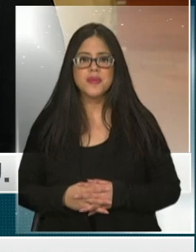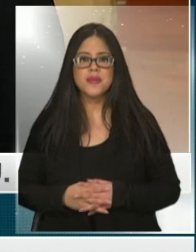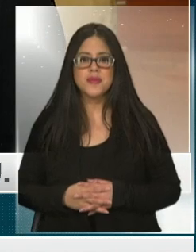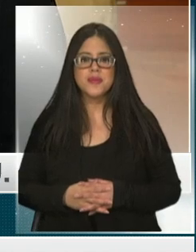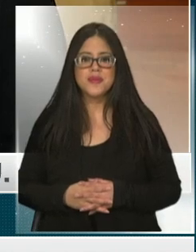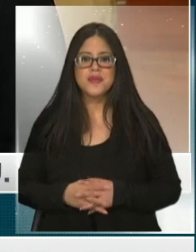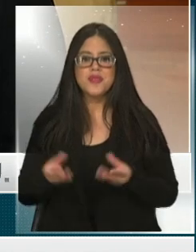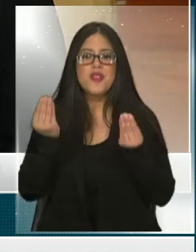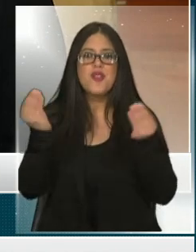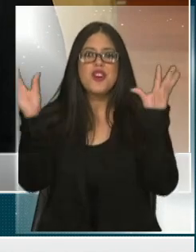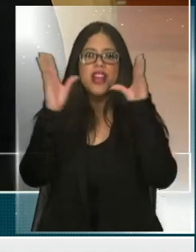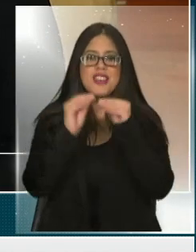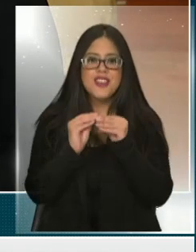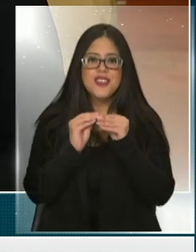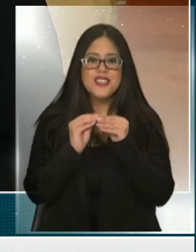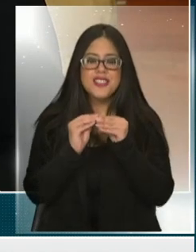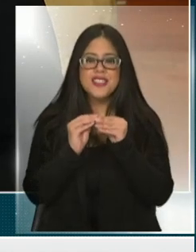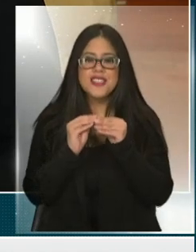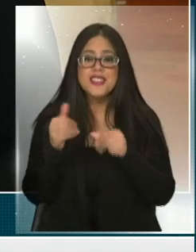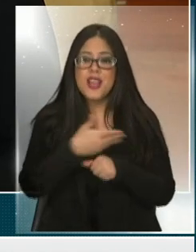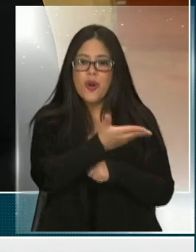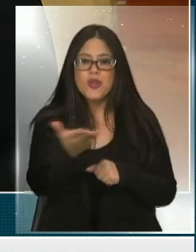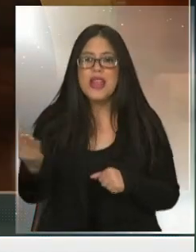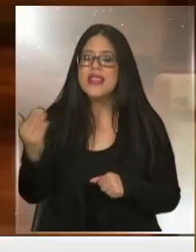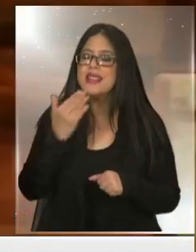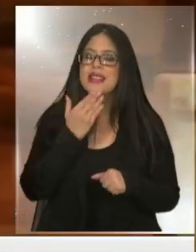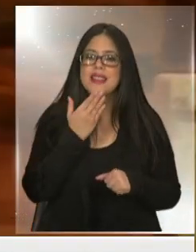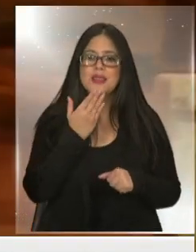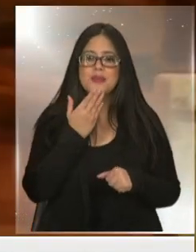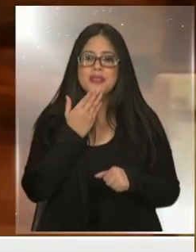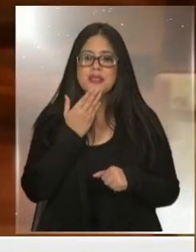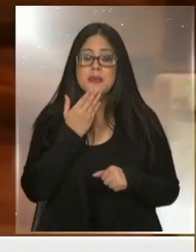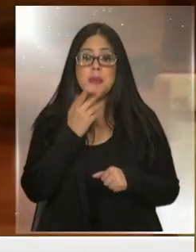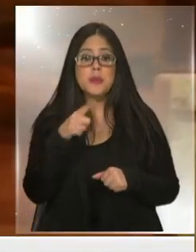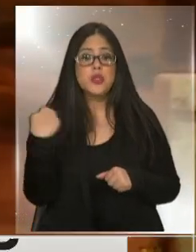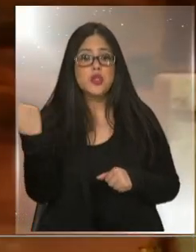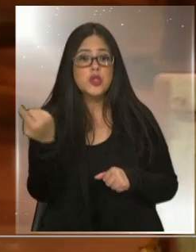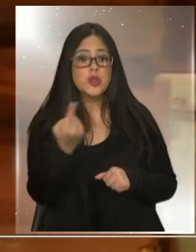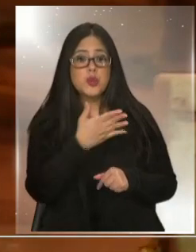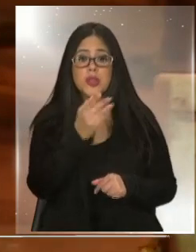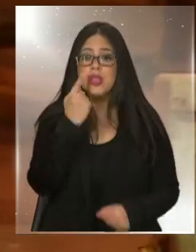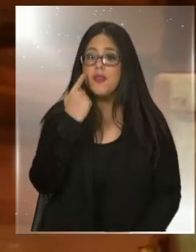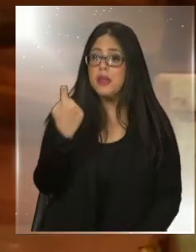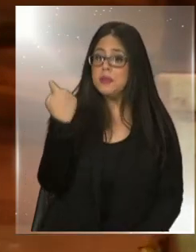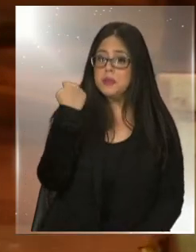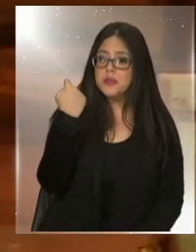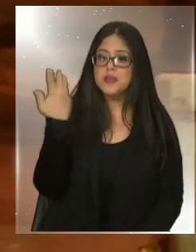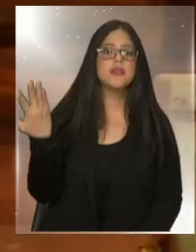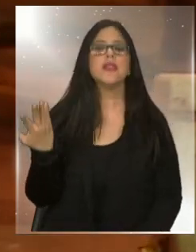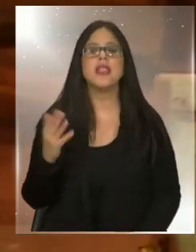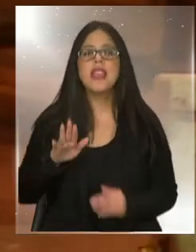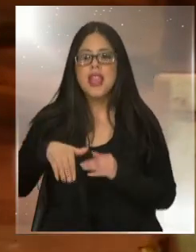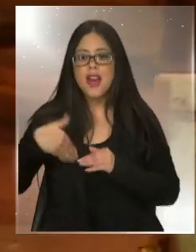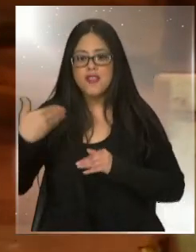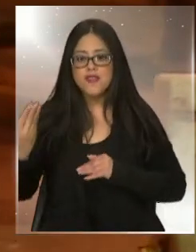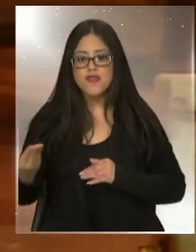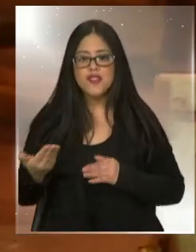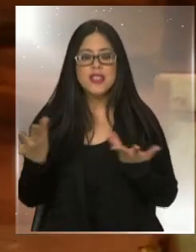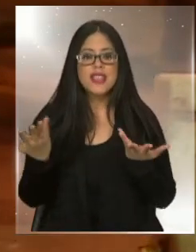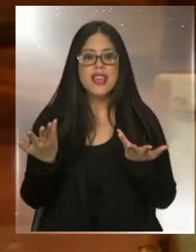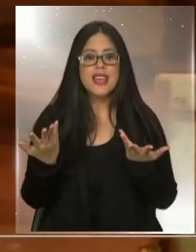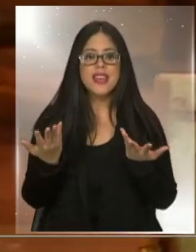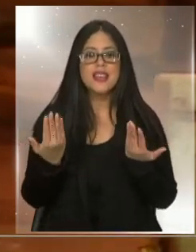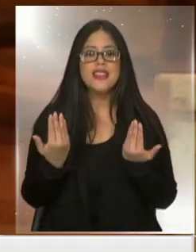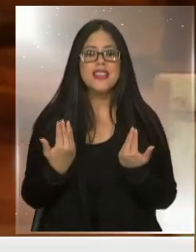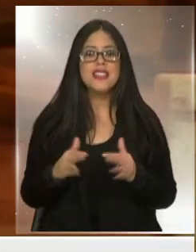Muy buenas noches, Sole, y muy buenas noches a todos ustedes en sus casas. Y nosotros nos encontramos, o como ustedes pueden ver a mis espaldas, a las afueras de la Casa Blanca